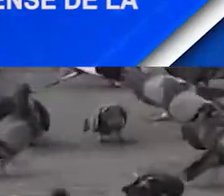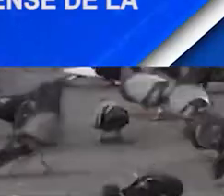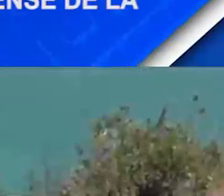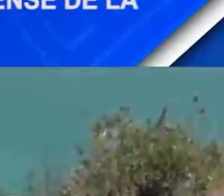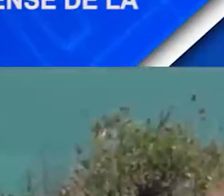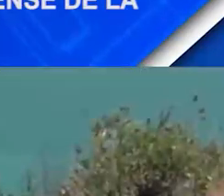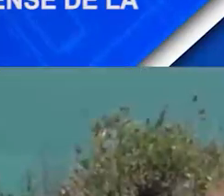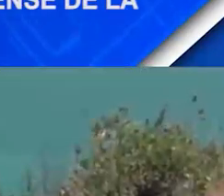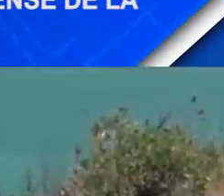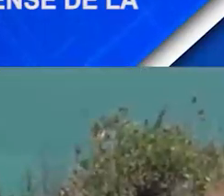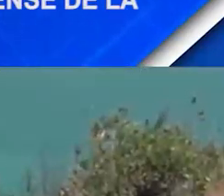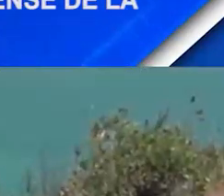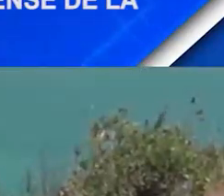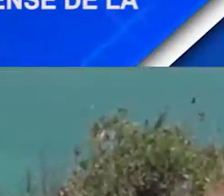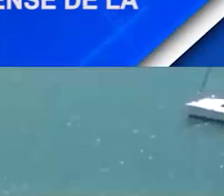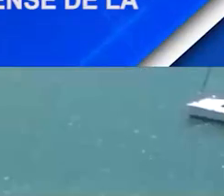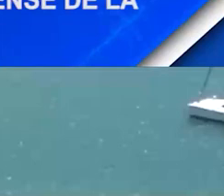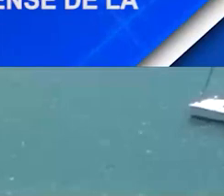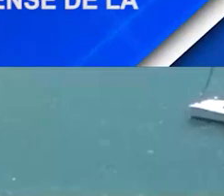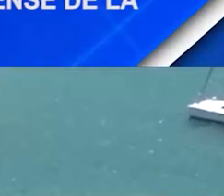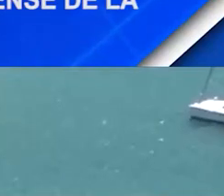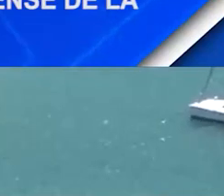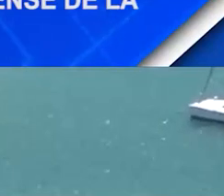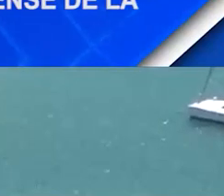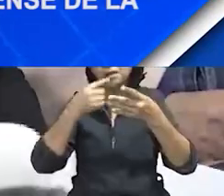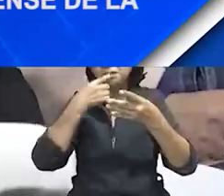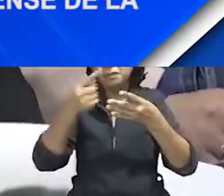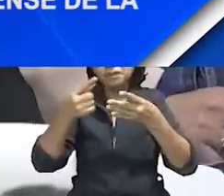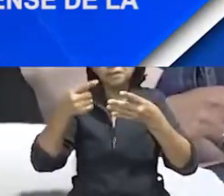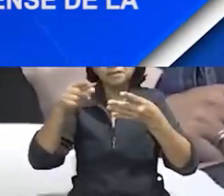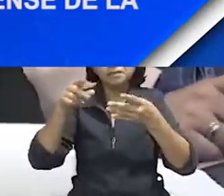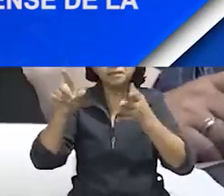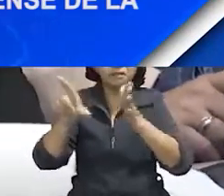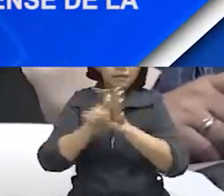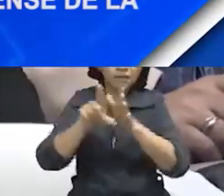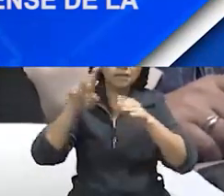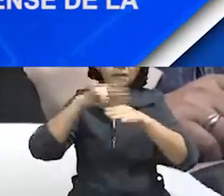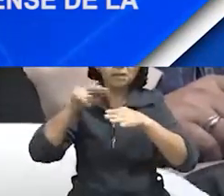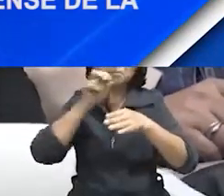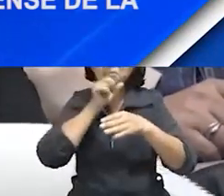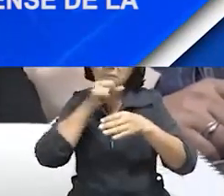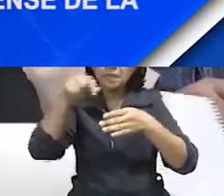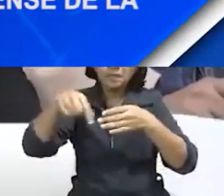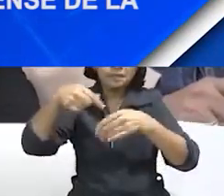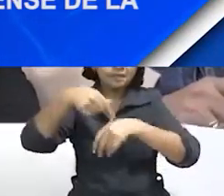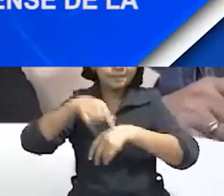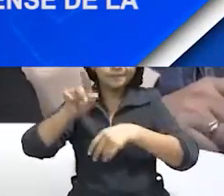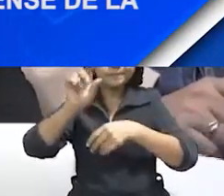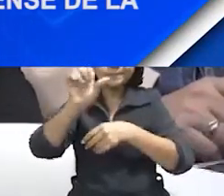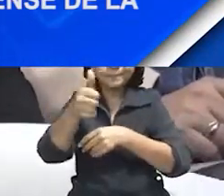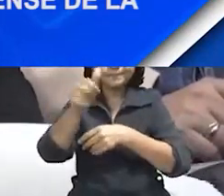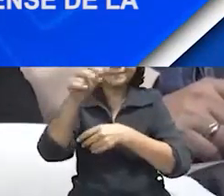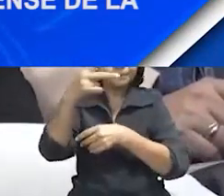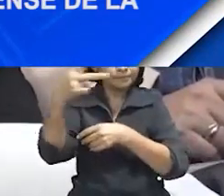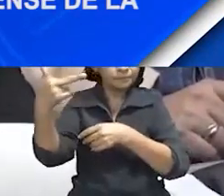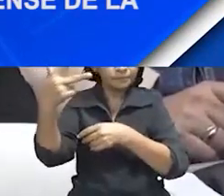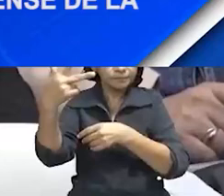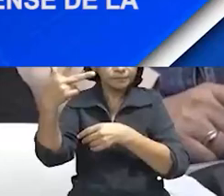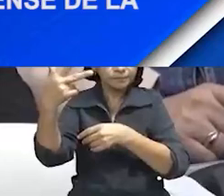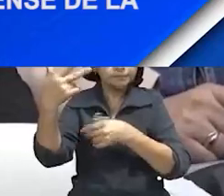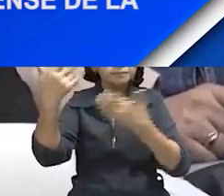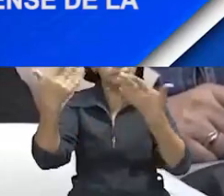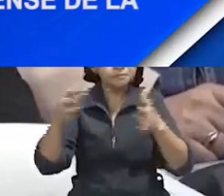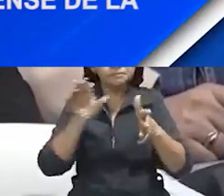el nexo correspondiente, normas sin vigencia o derecho histórico. En total son 68 normas